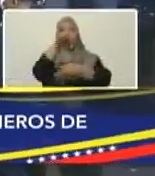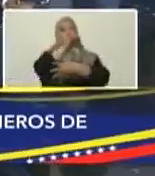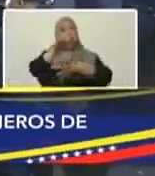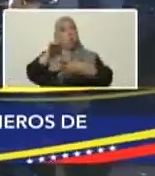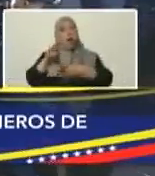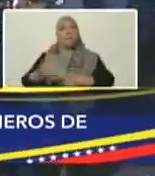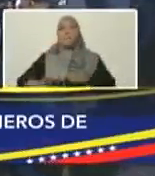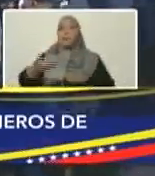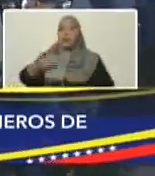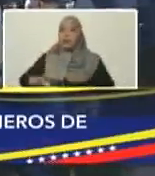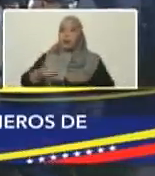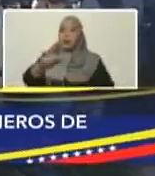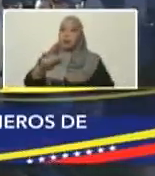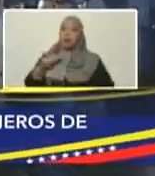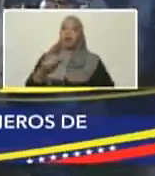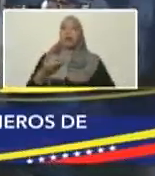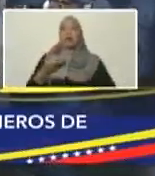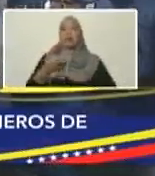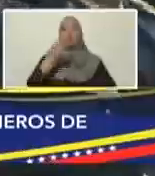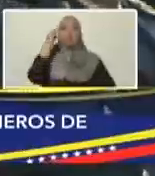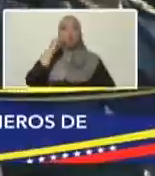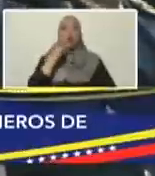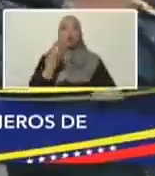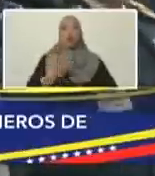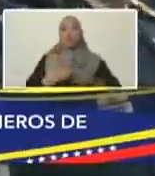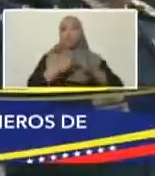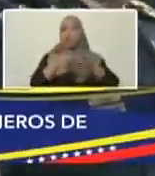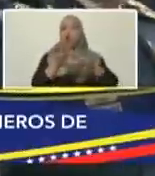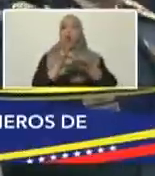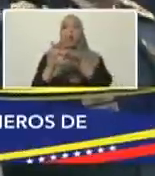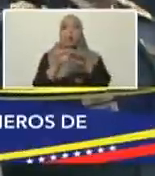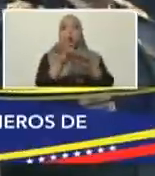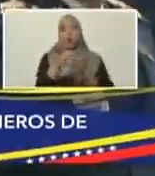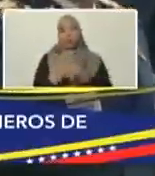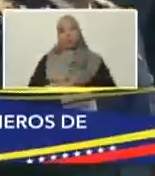bolivariano en perfecta unión y máxima moral.